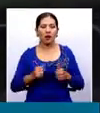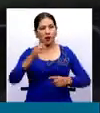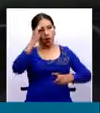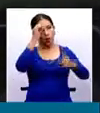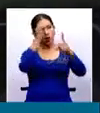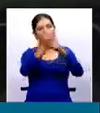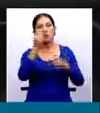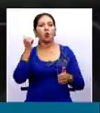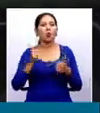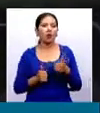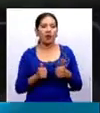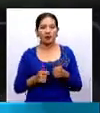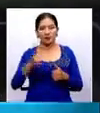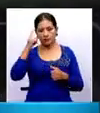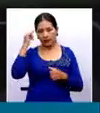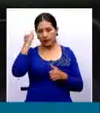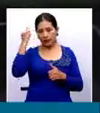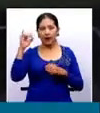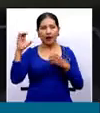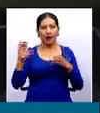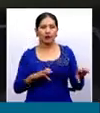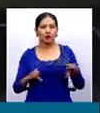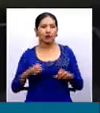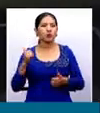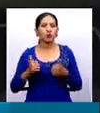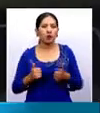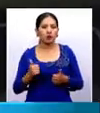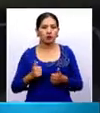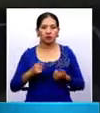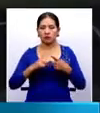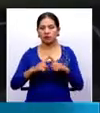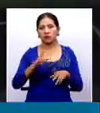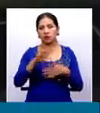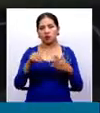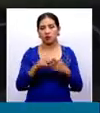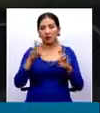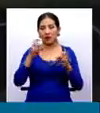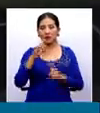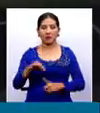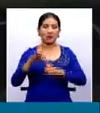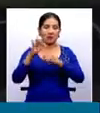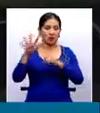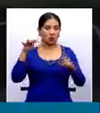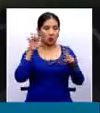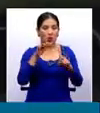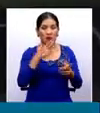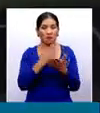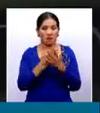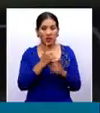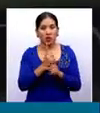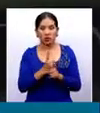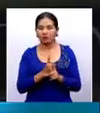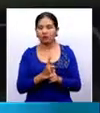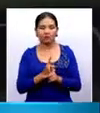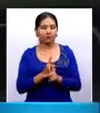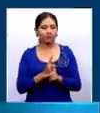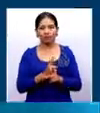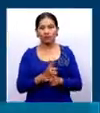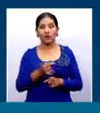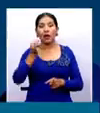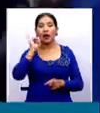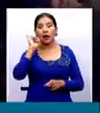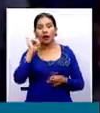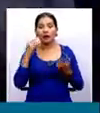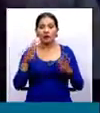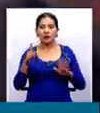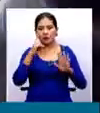se determina acciones, pero no es en realidad la violencia el camino adecuado. Y el día de ayer han demostrado